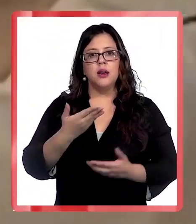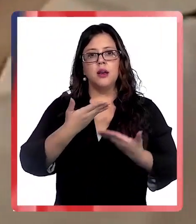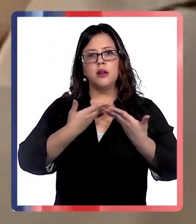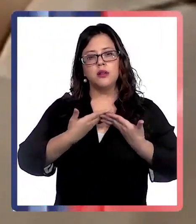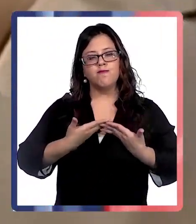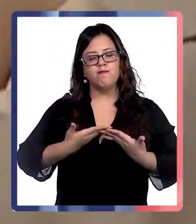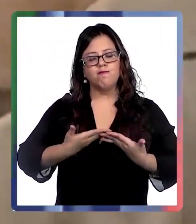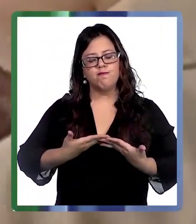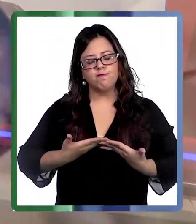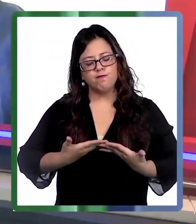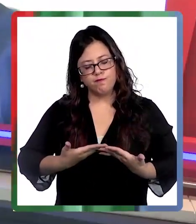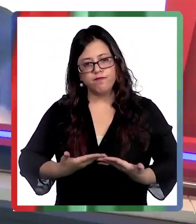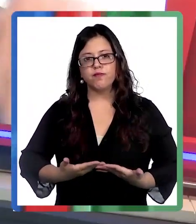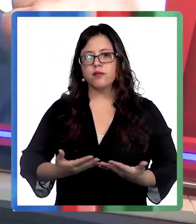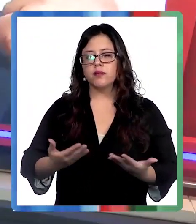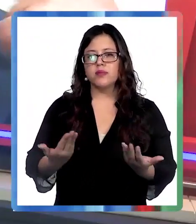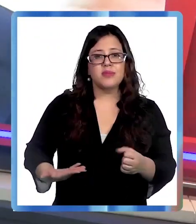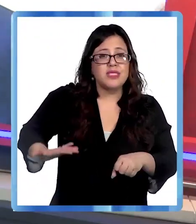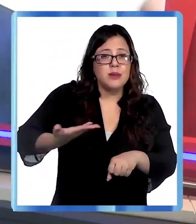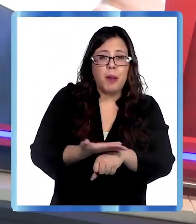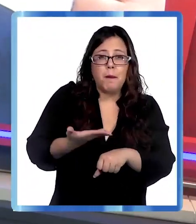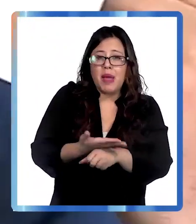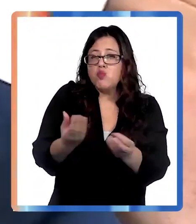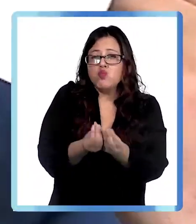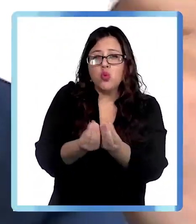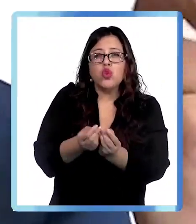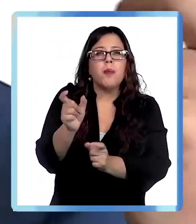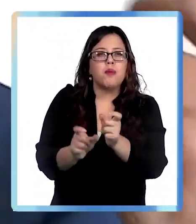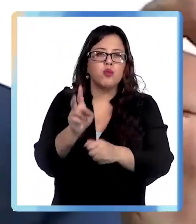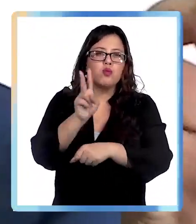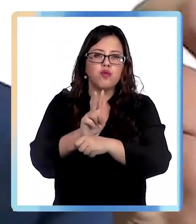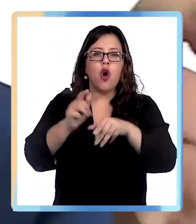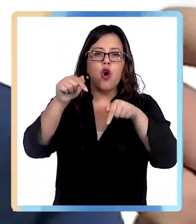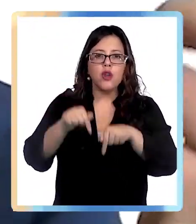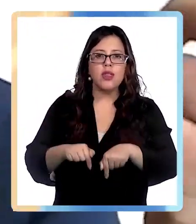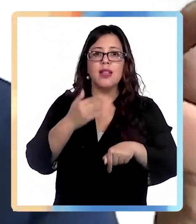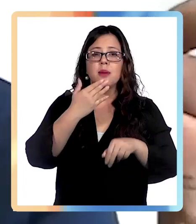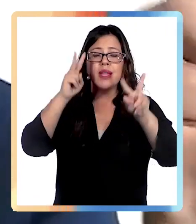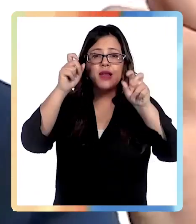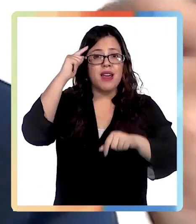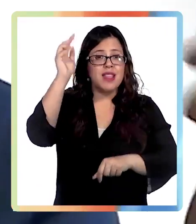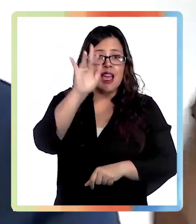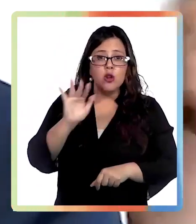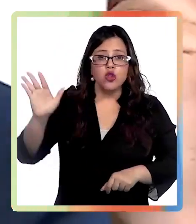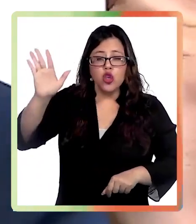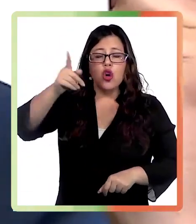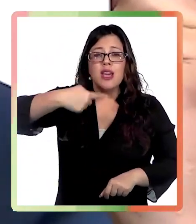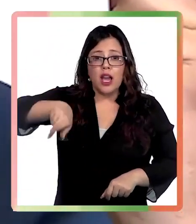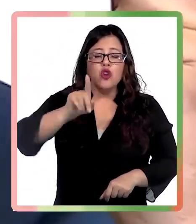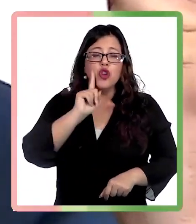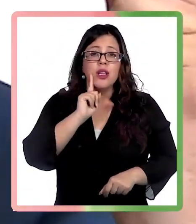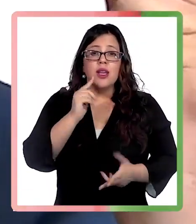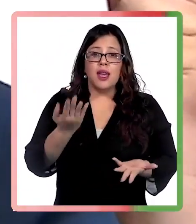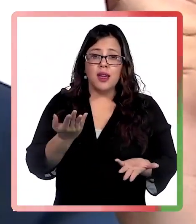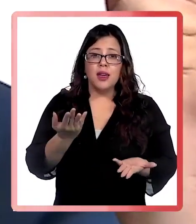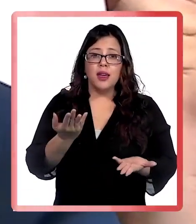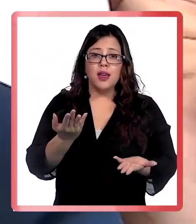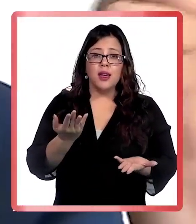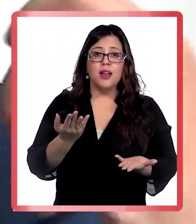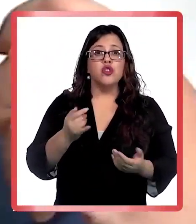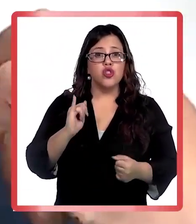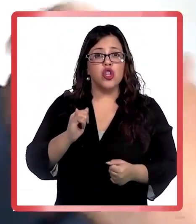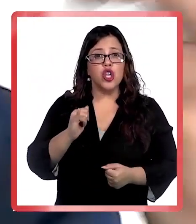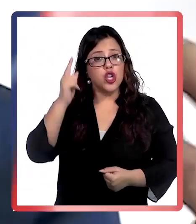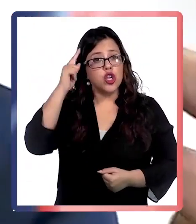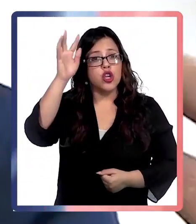docentes hoy en día. Respecto a la ilusión, aún mantienen una fuerte ilusión. Es marginal aquellos docentes que se